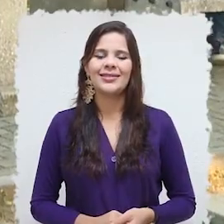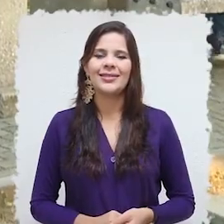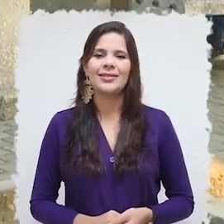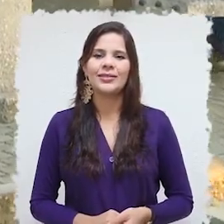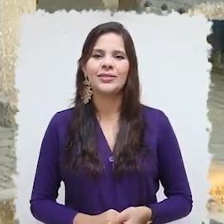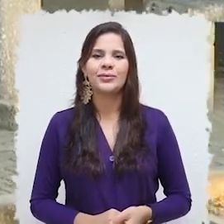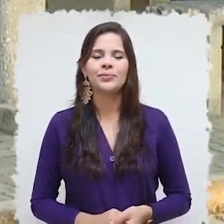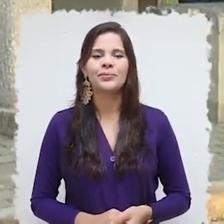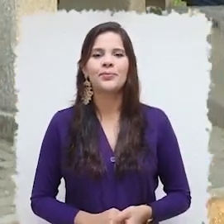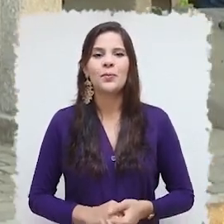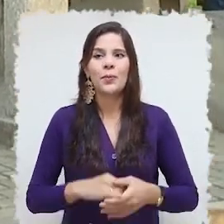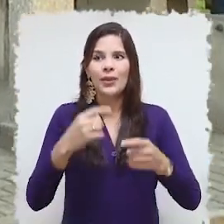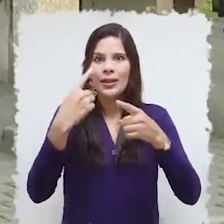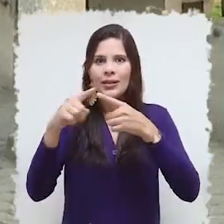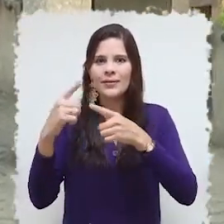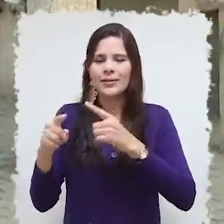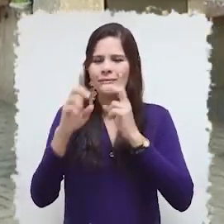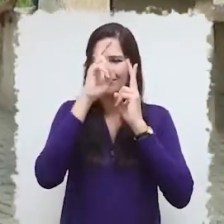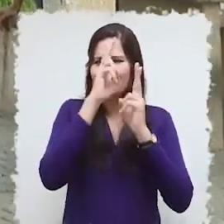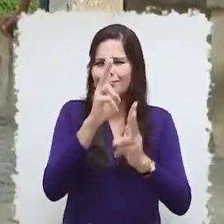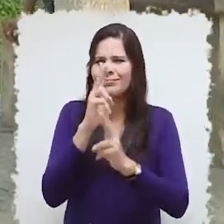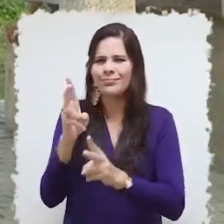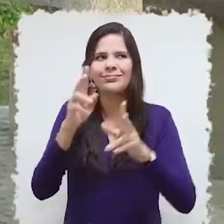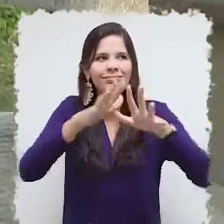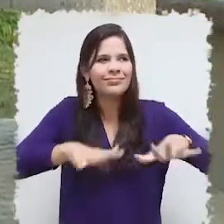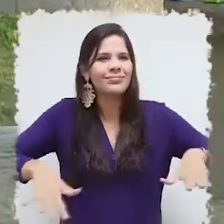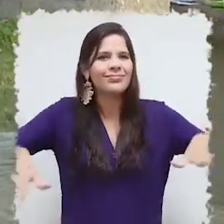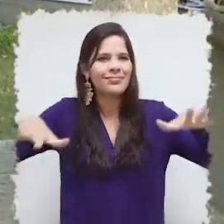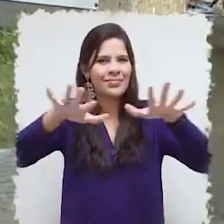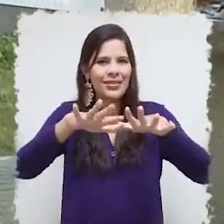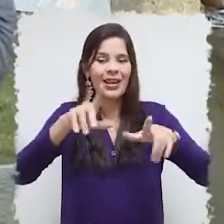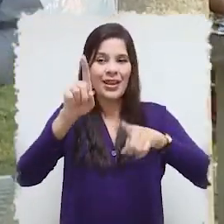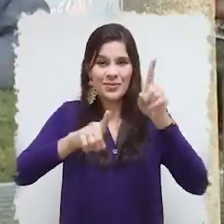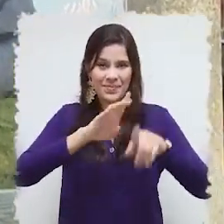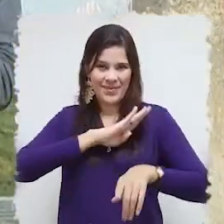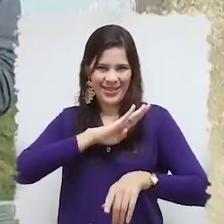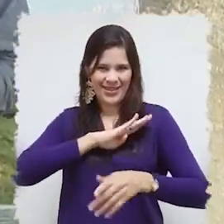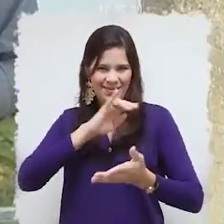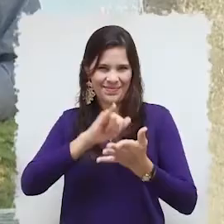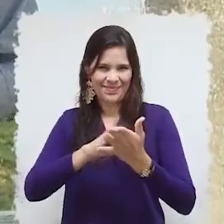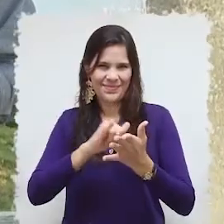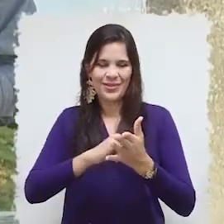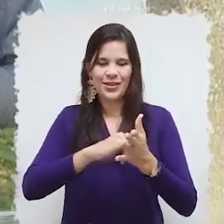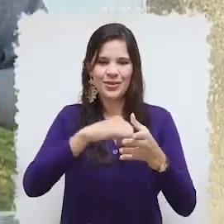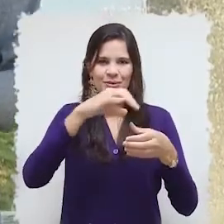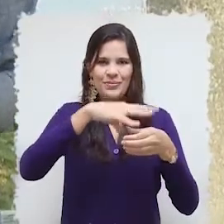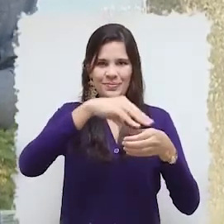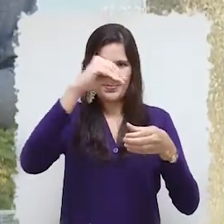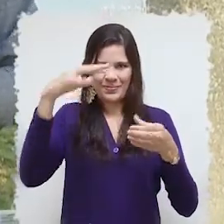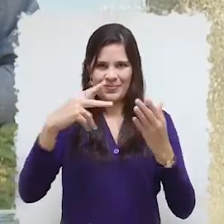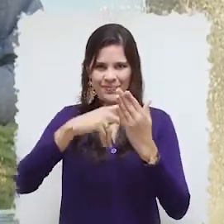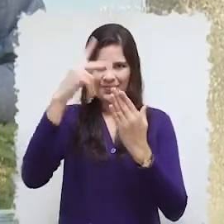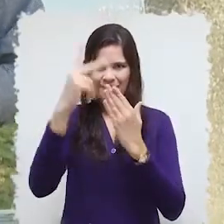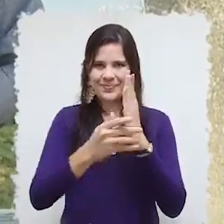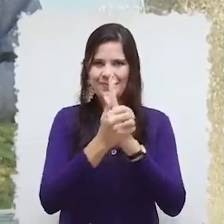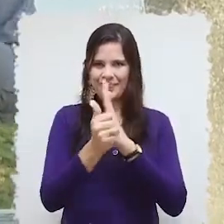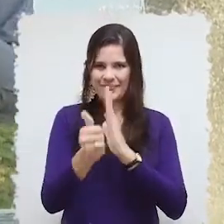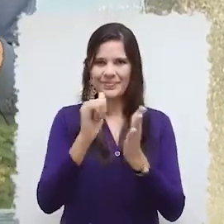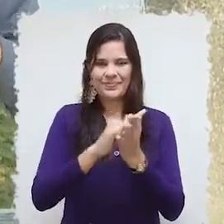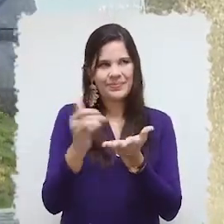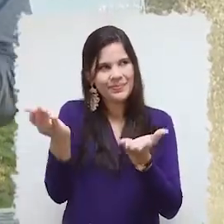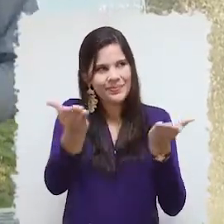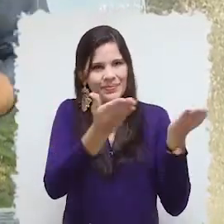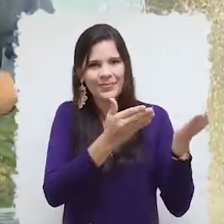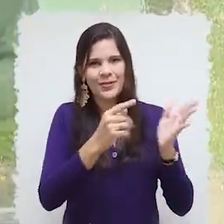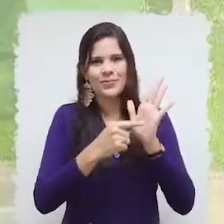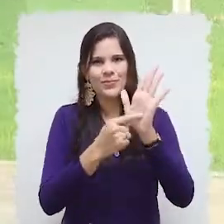Una intensa actividad de reconocimiento de la infraestructura física cumplieron los bachilleres aspirantes a los cupos especiales que otorga el programa